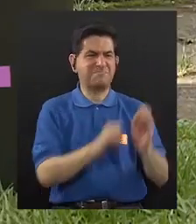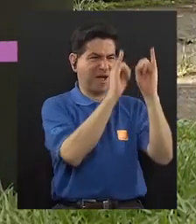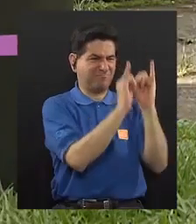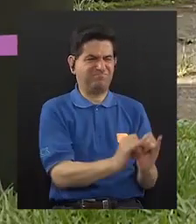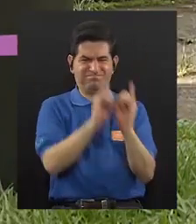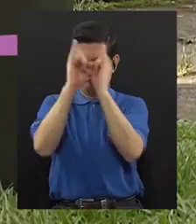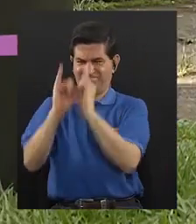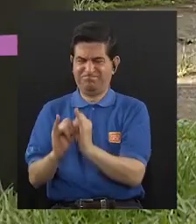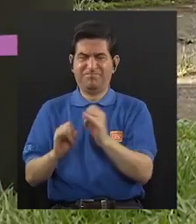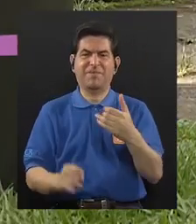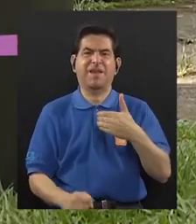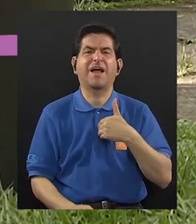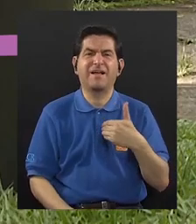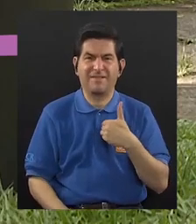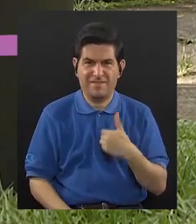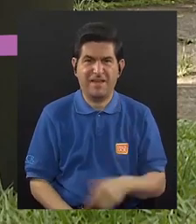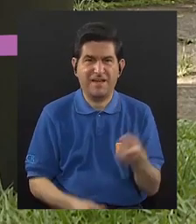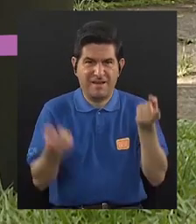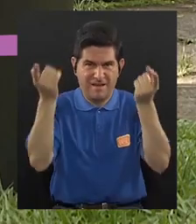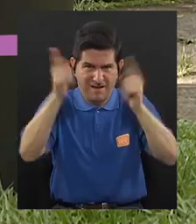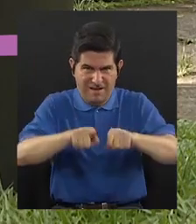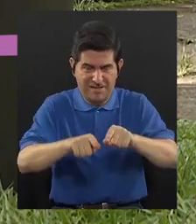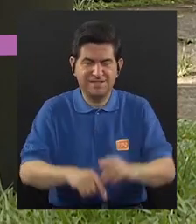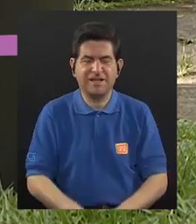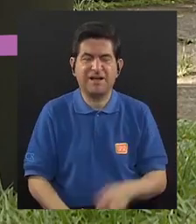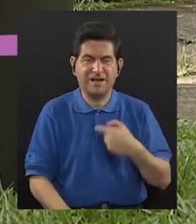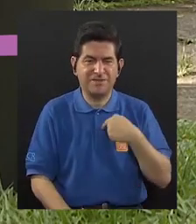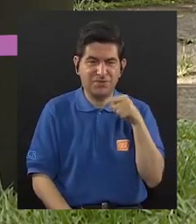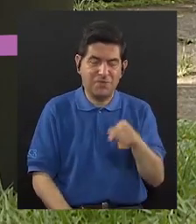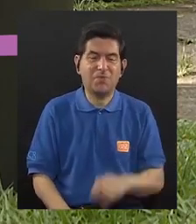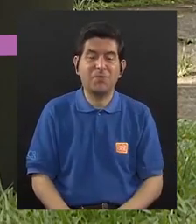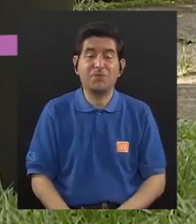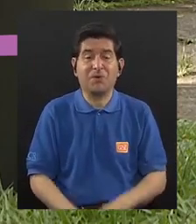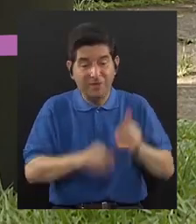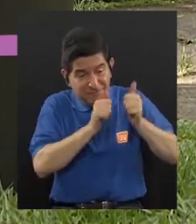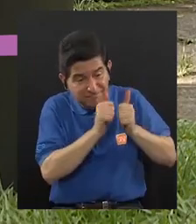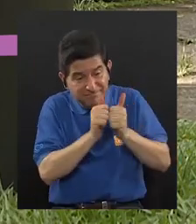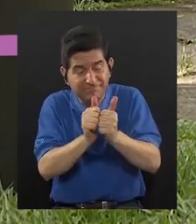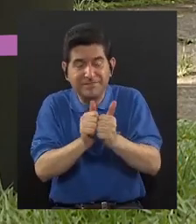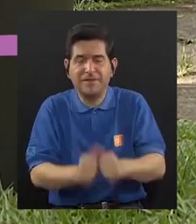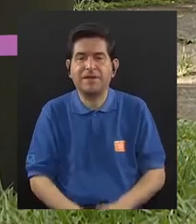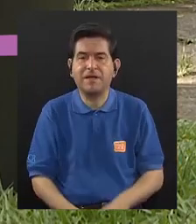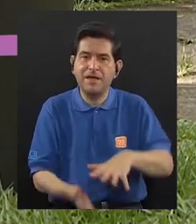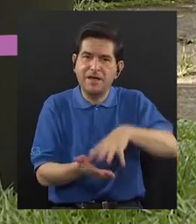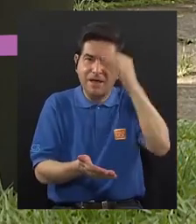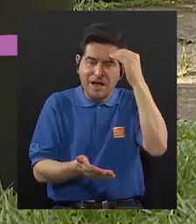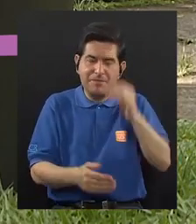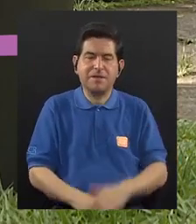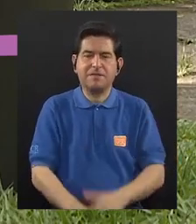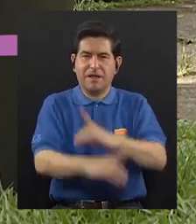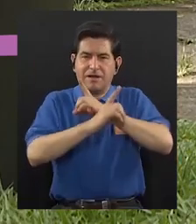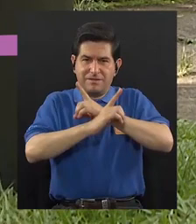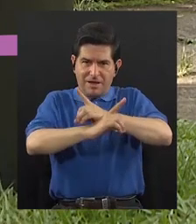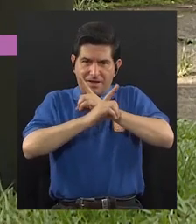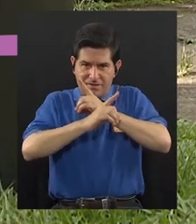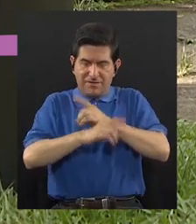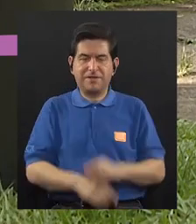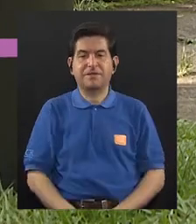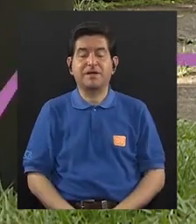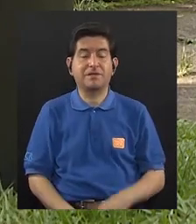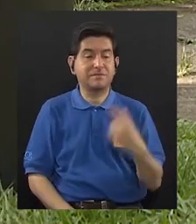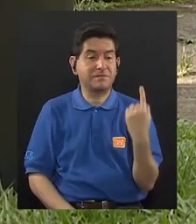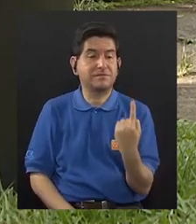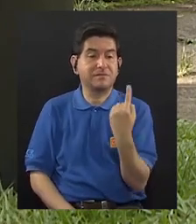individual entonces tienes uno vive con eso tiene que aprender a jugar ya defenderse